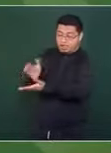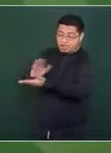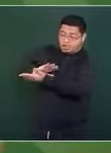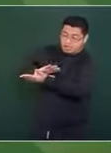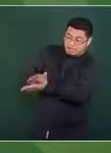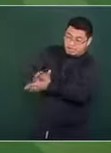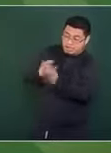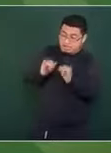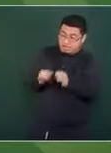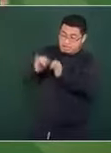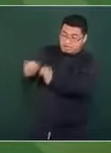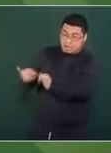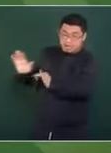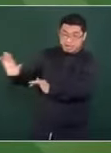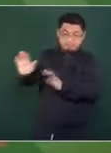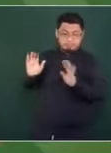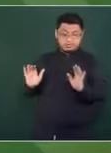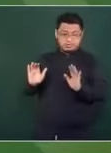Pues no puedo yo